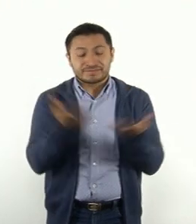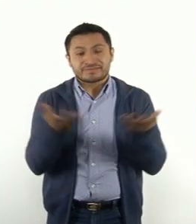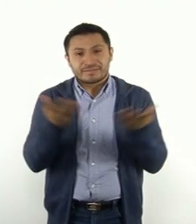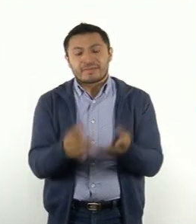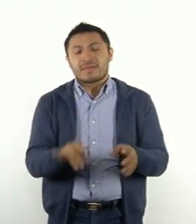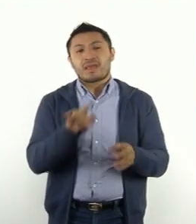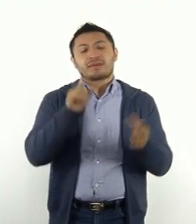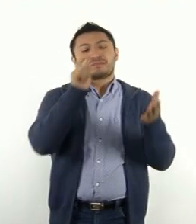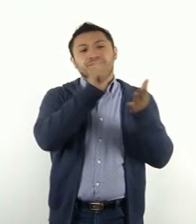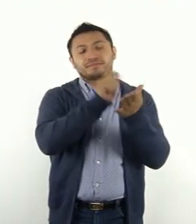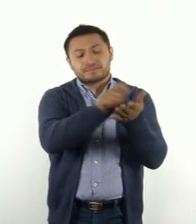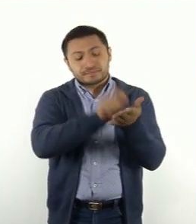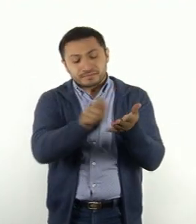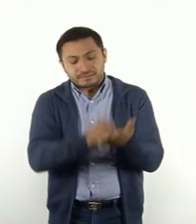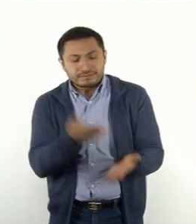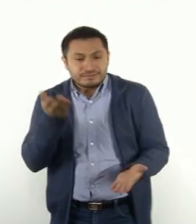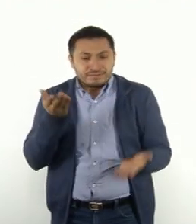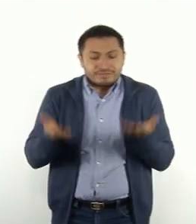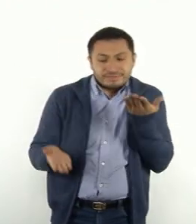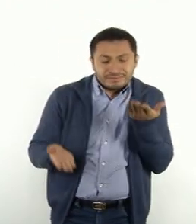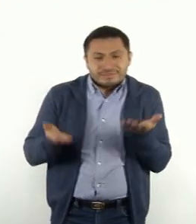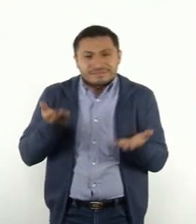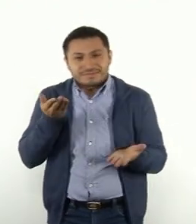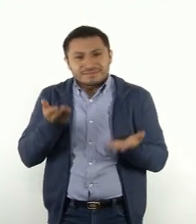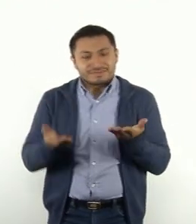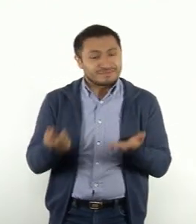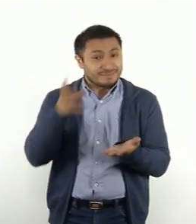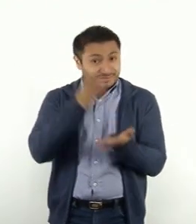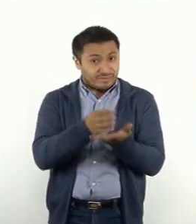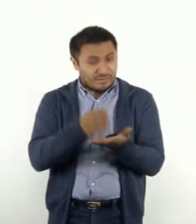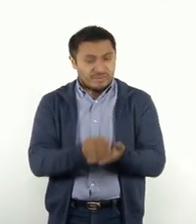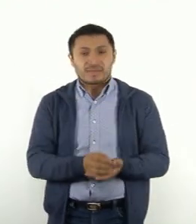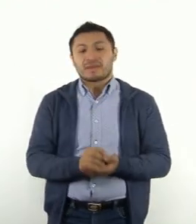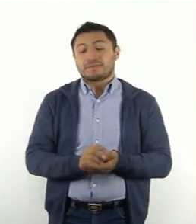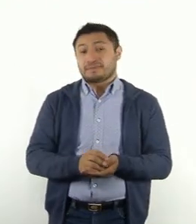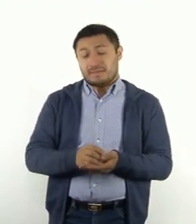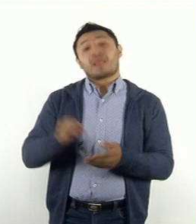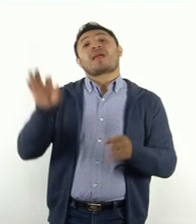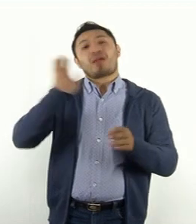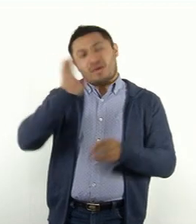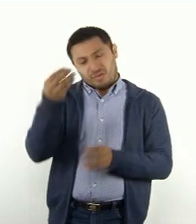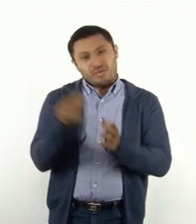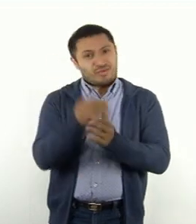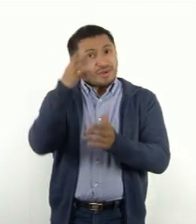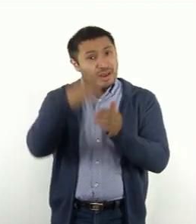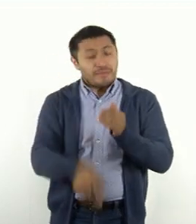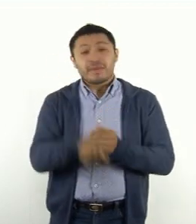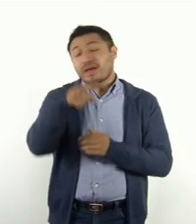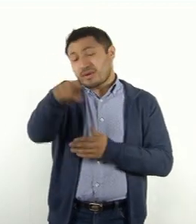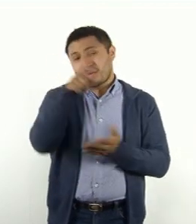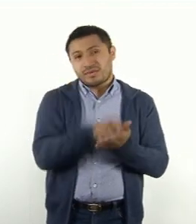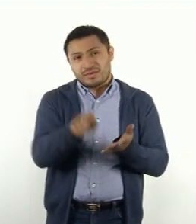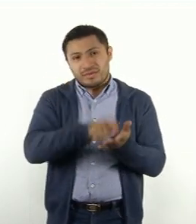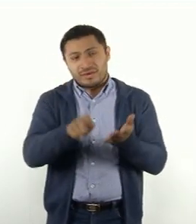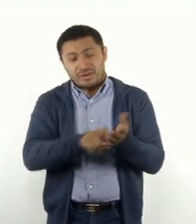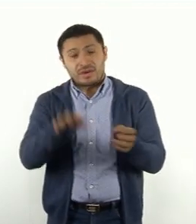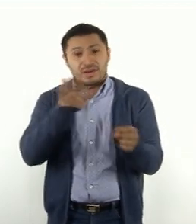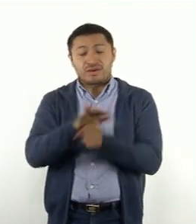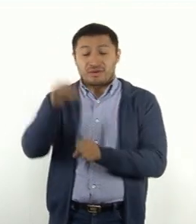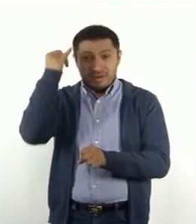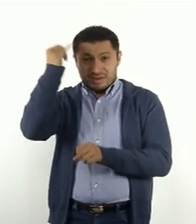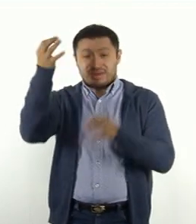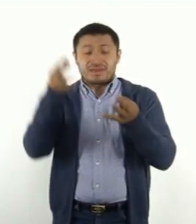cuadro comparativo. Claro, al finalizar la sesión. En él deberán señalar los principios